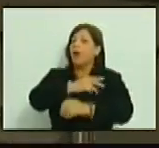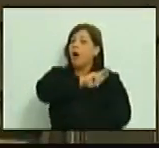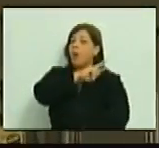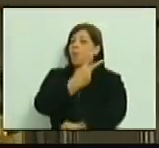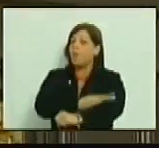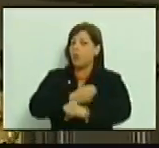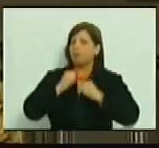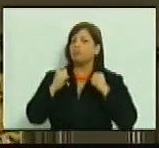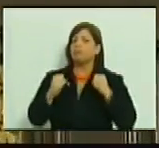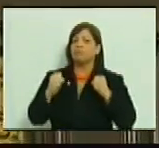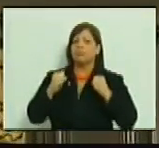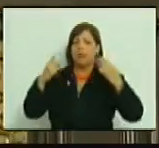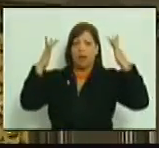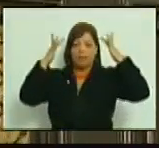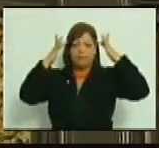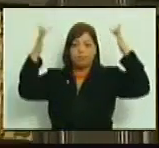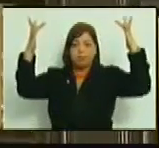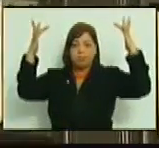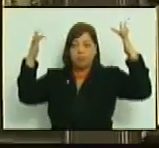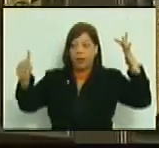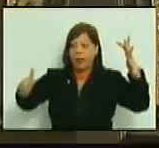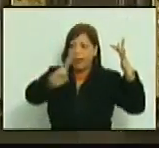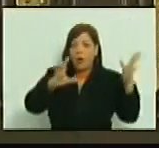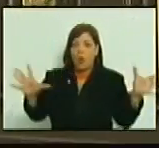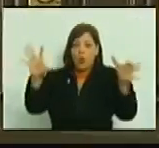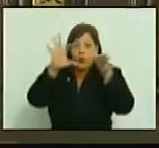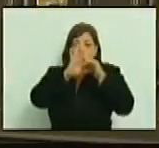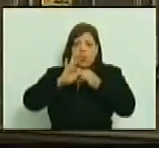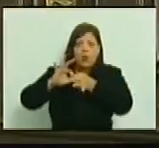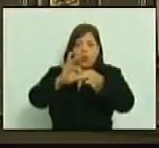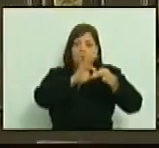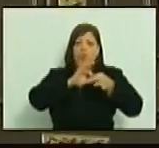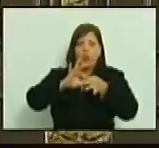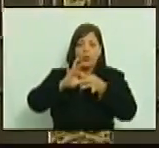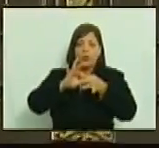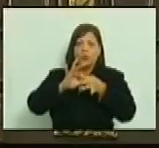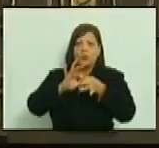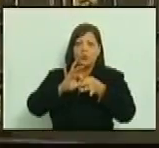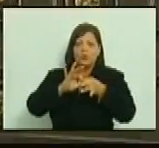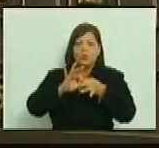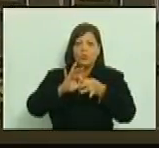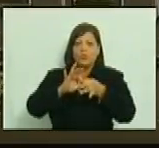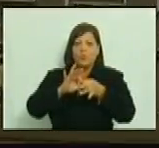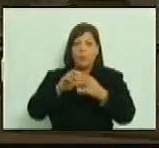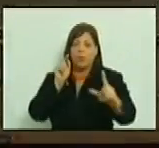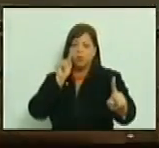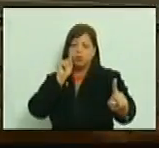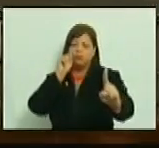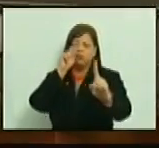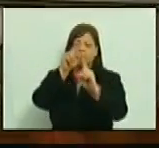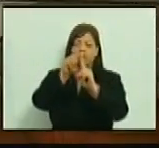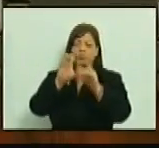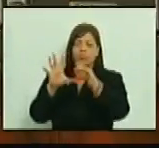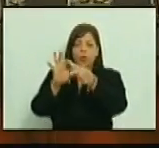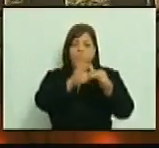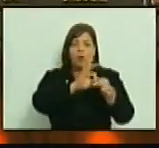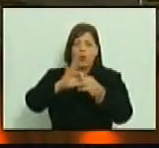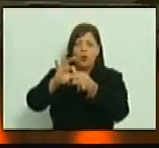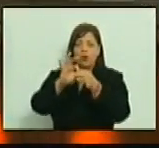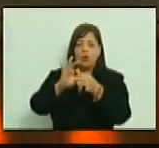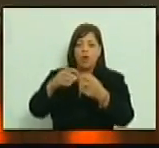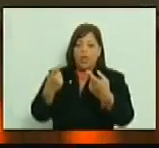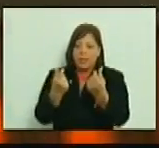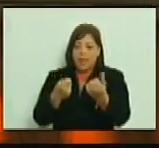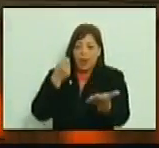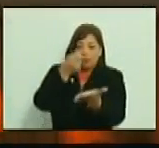potencializar todas las capacidades y unirlas para poder lograr objetivos comunes como